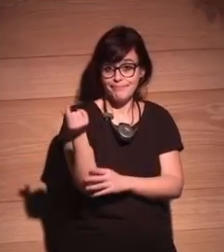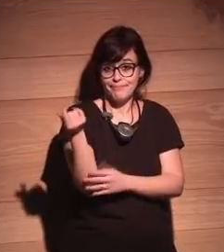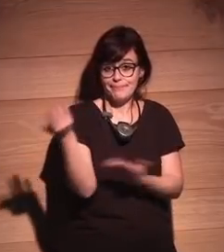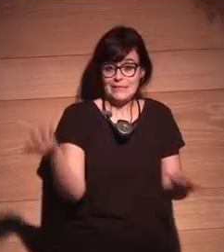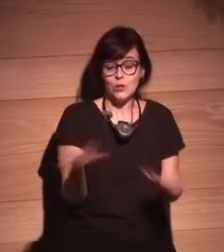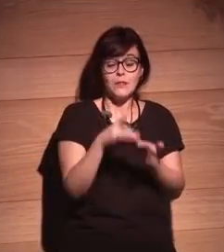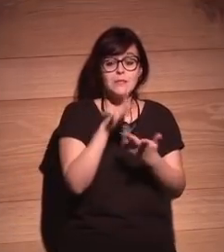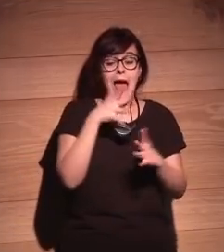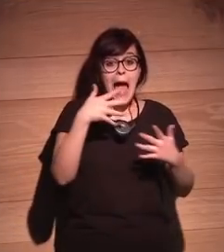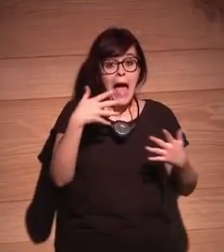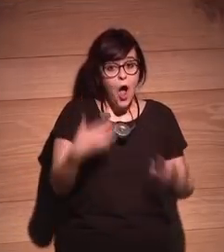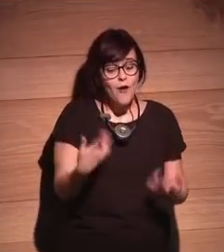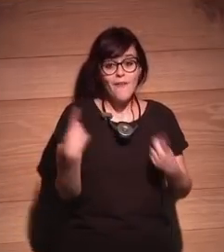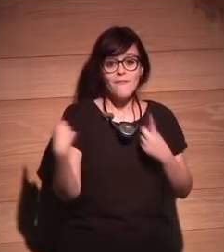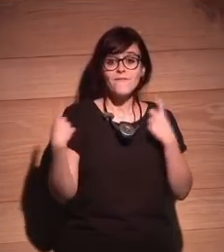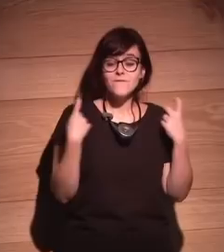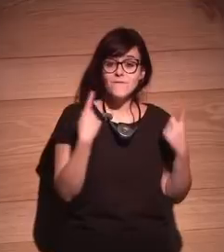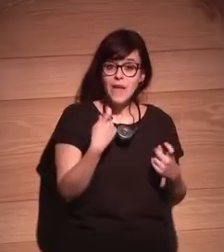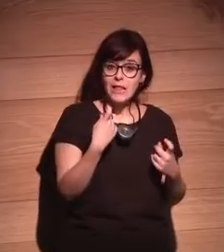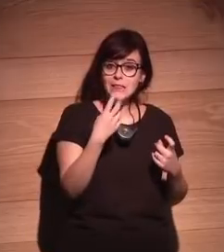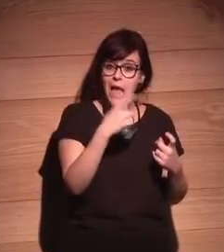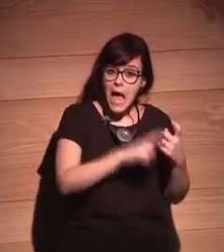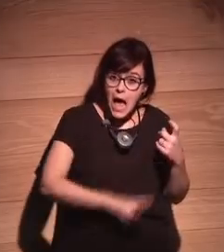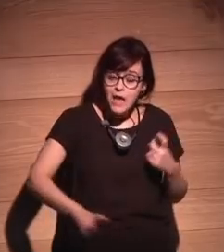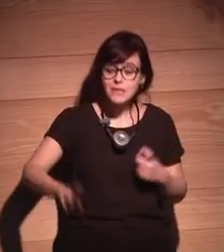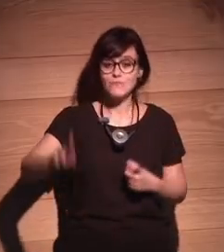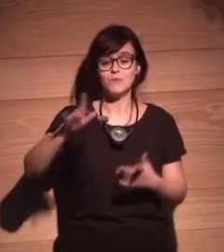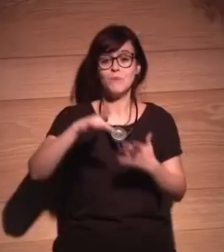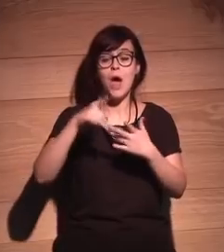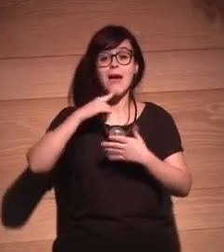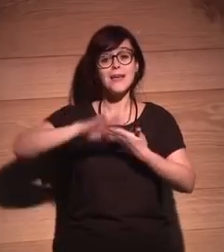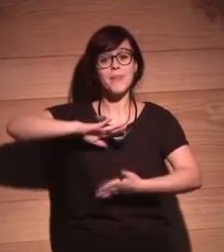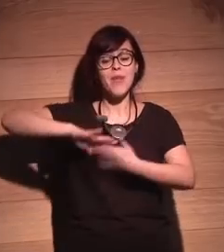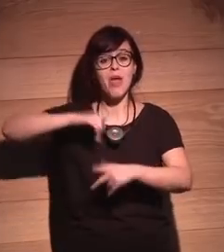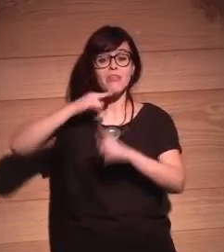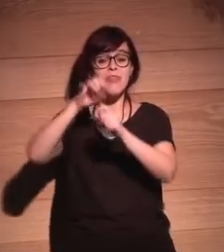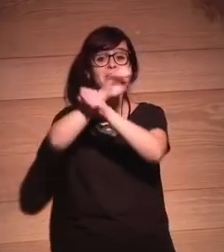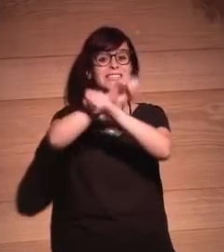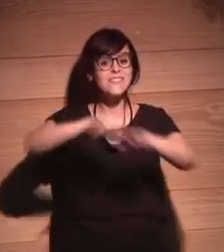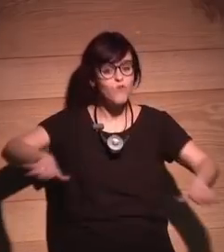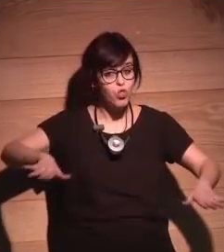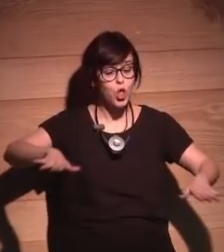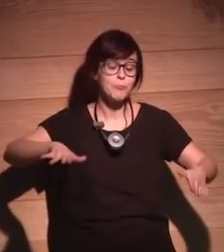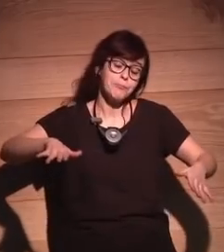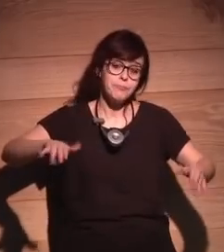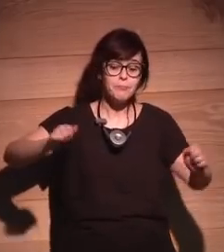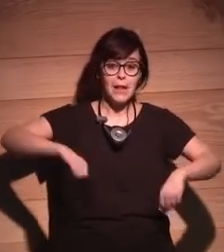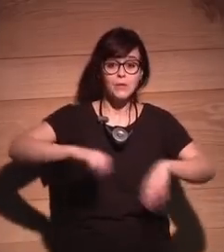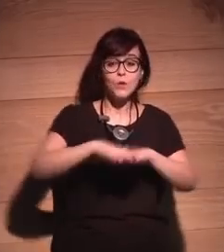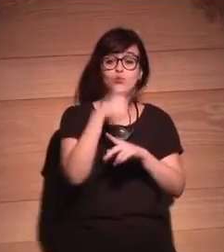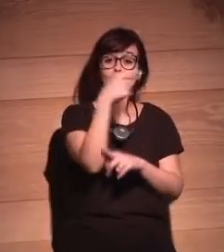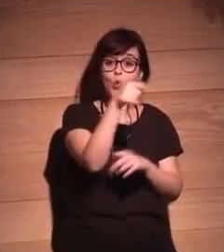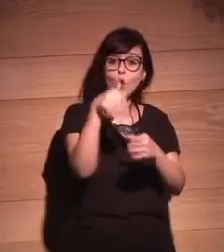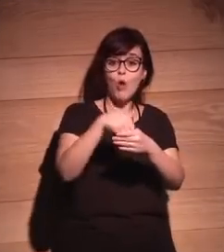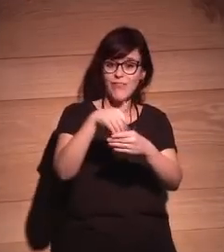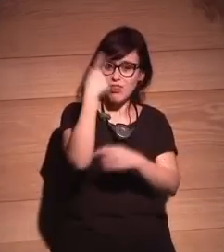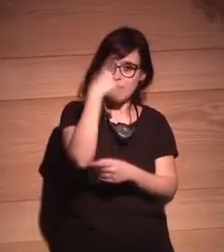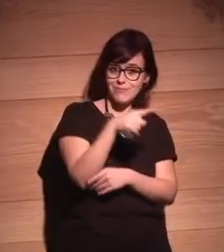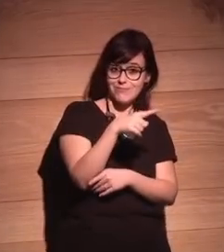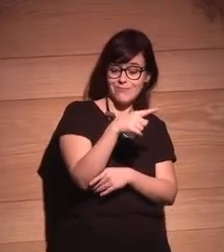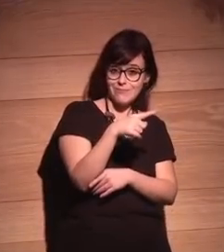manera de conseguirlos justamente es algunas veces seguir utilizando la capacidad de distribución como... Bueno, vale, tú sabes hacer el contenido, pero yo